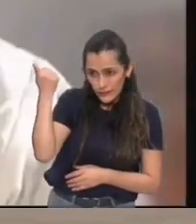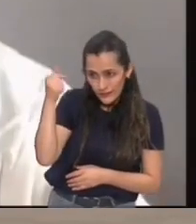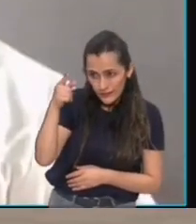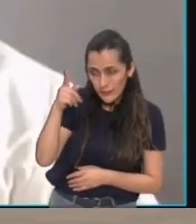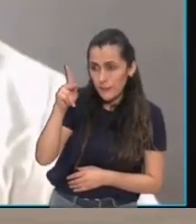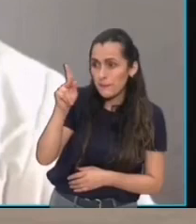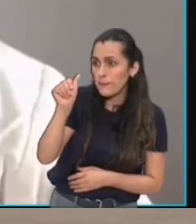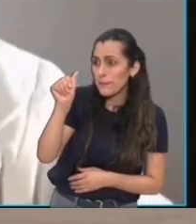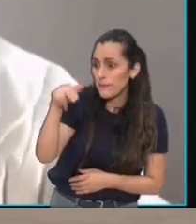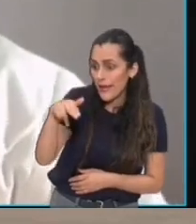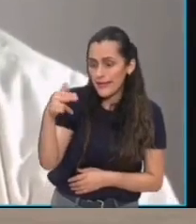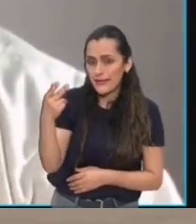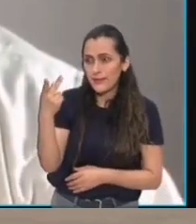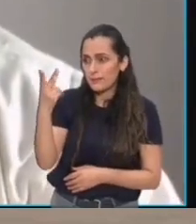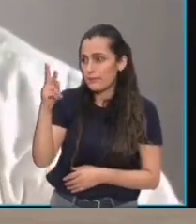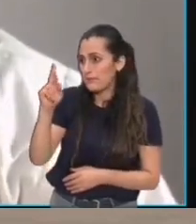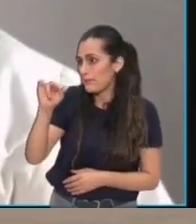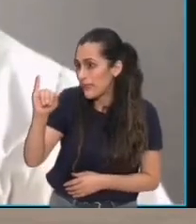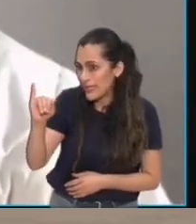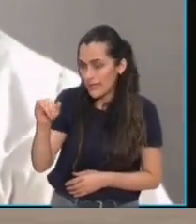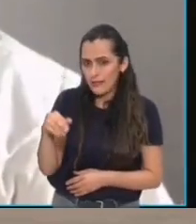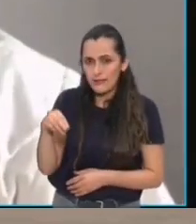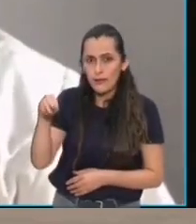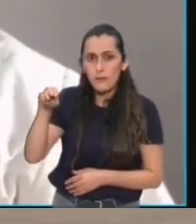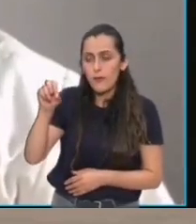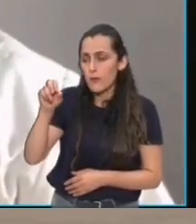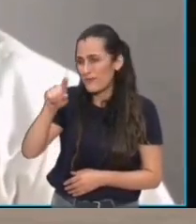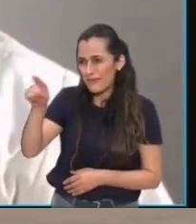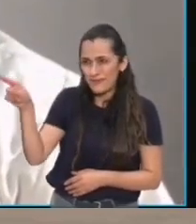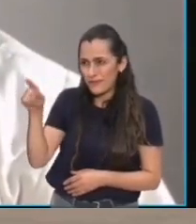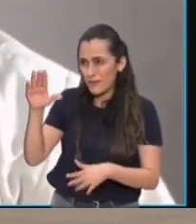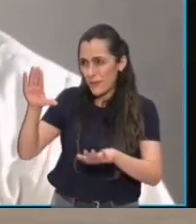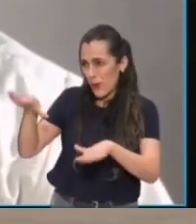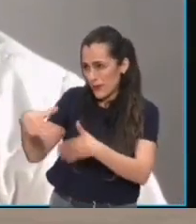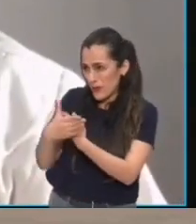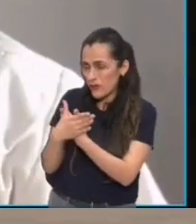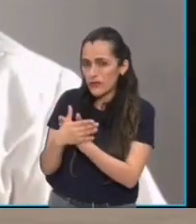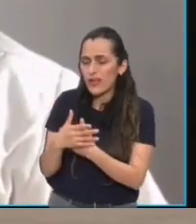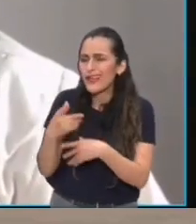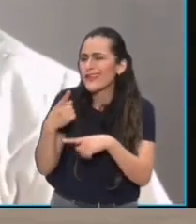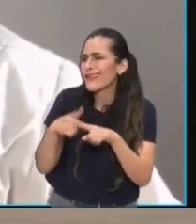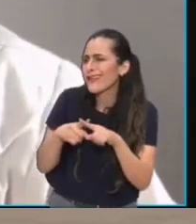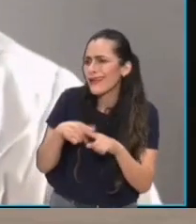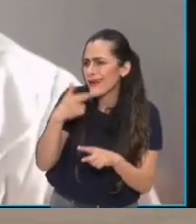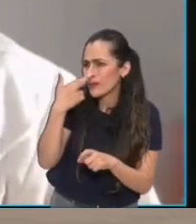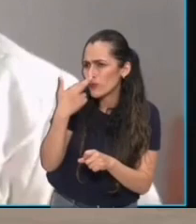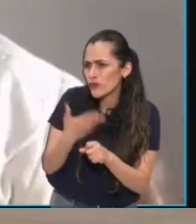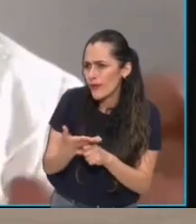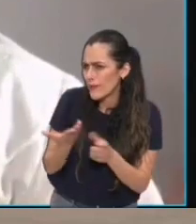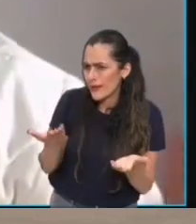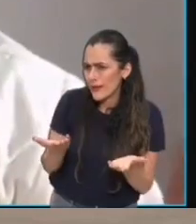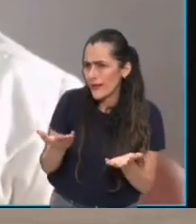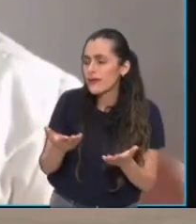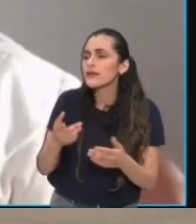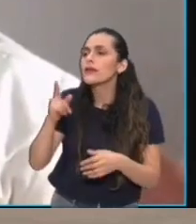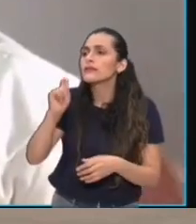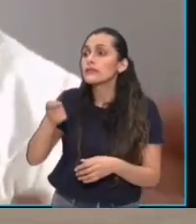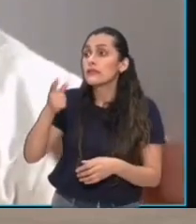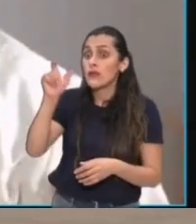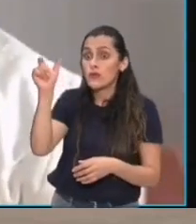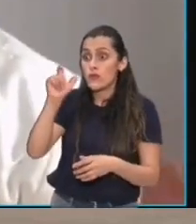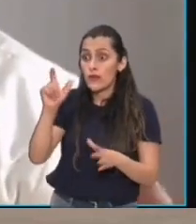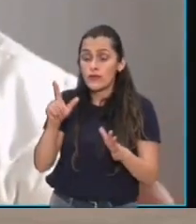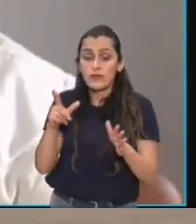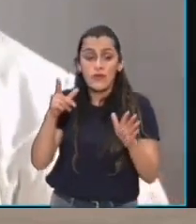¿verdad?, MC, es quiénes fueron los responsables de haber puesto a nuestro Sistema Nacional de